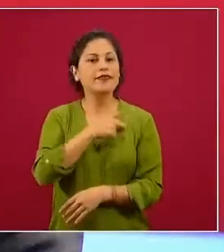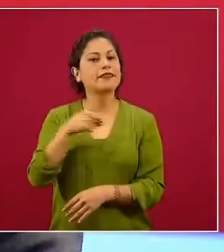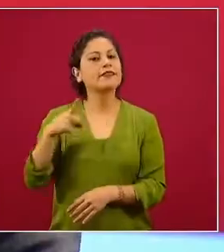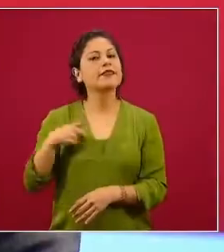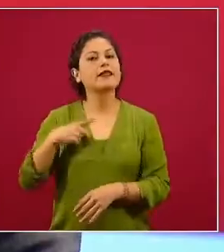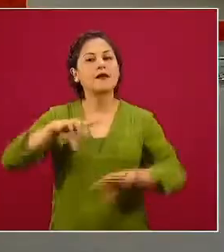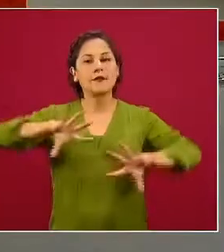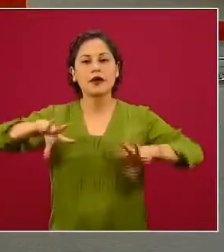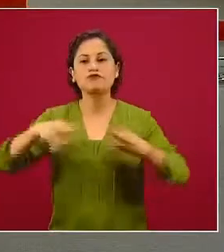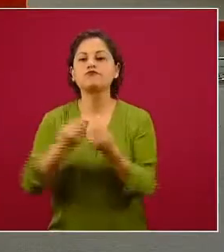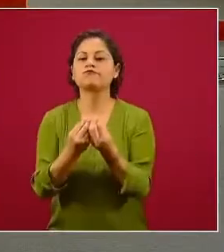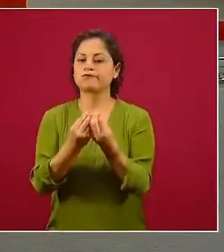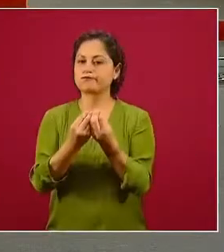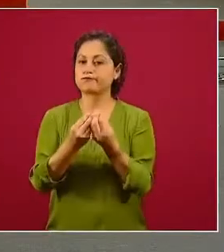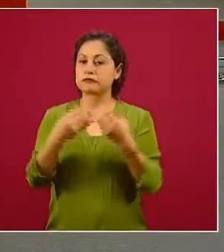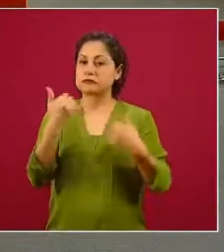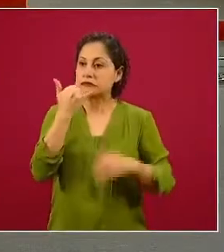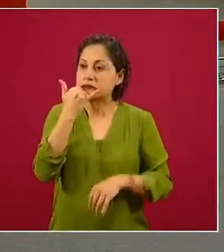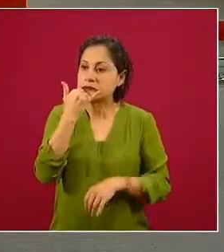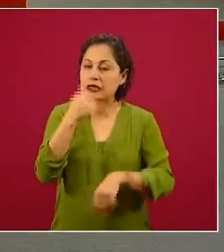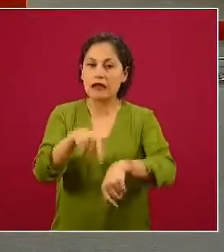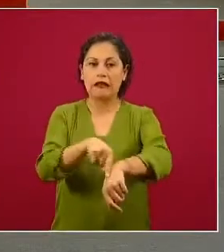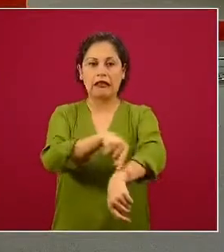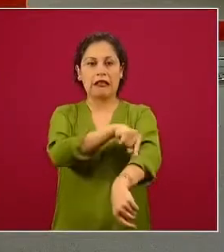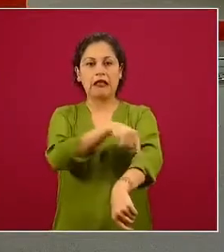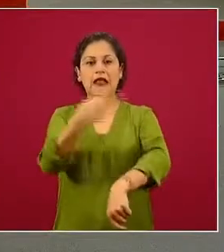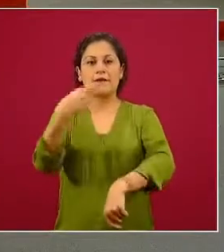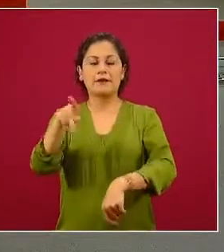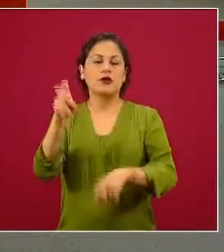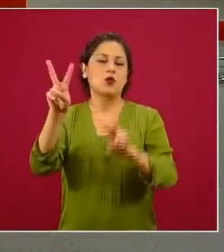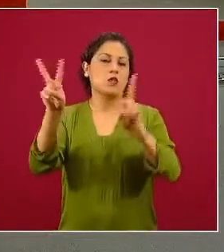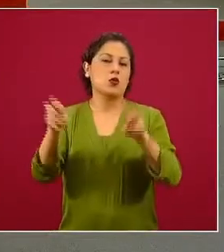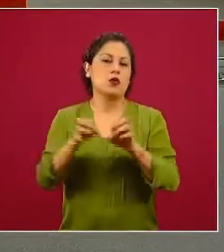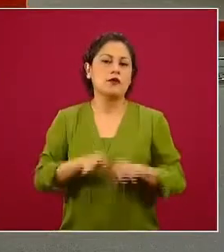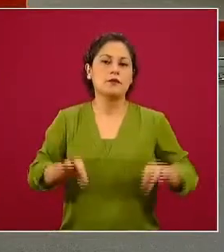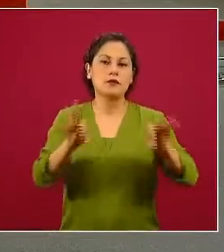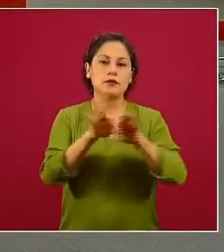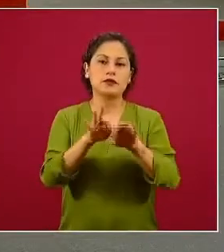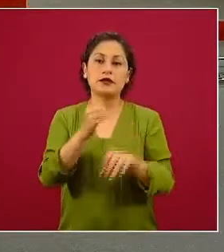que me extendí, pero es un tema extraordinariamente relevante. Vamos a darle la palabra a Olinka.